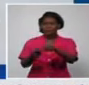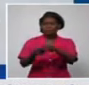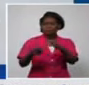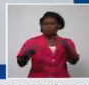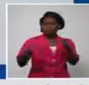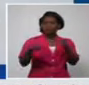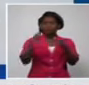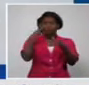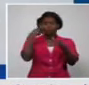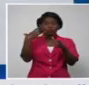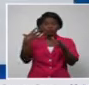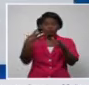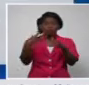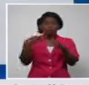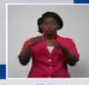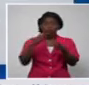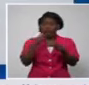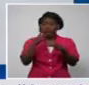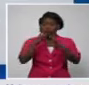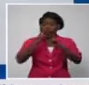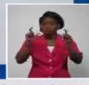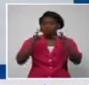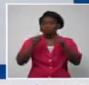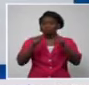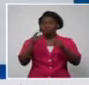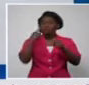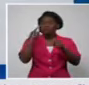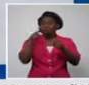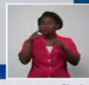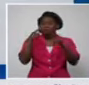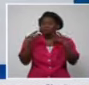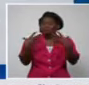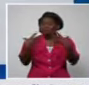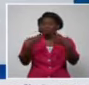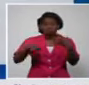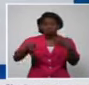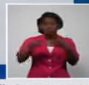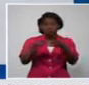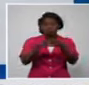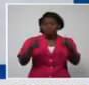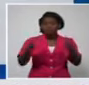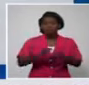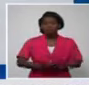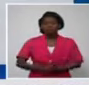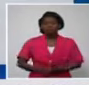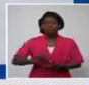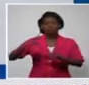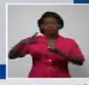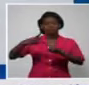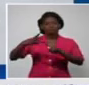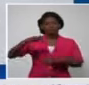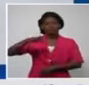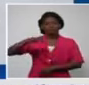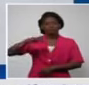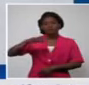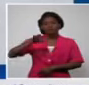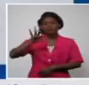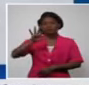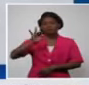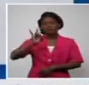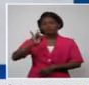importante en este territorio y una transmisión muy importante. Pinar del Río con 57